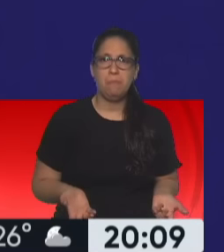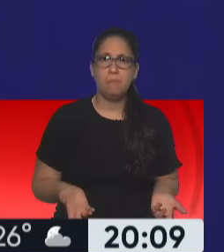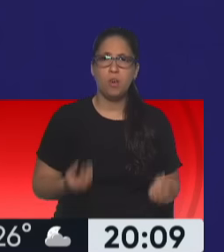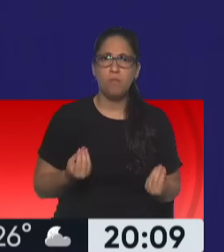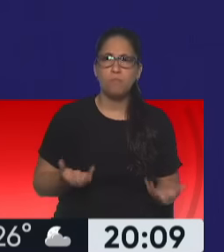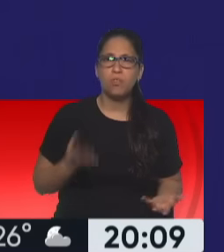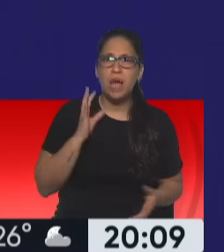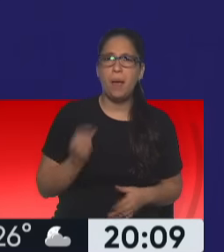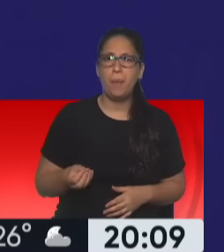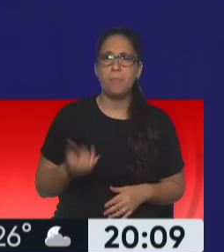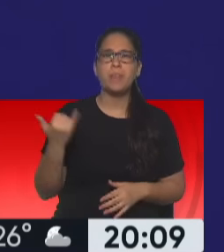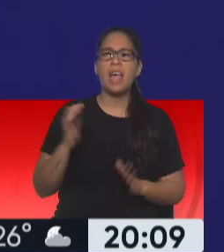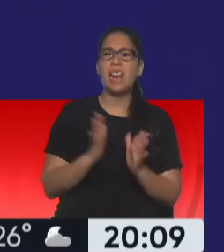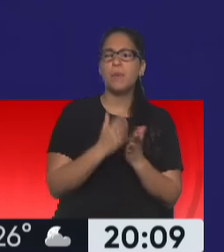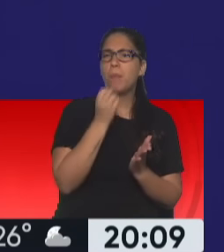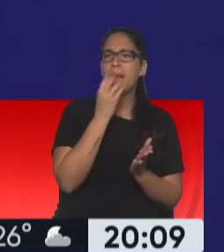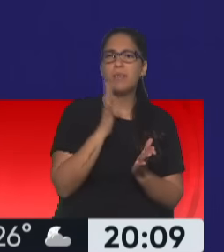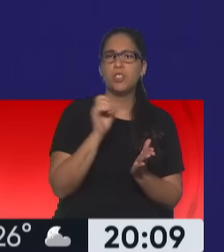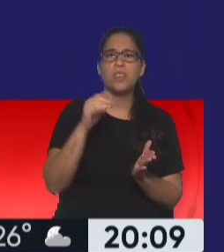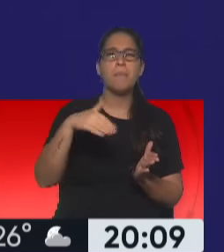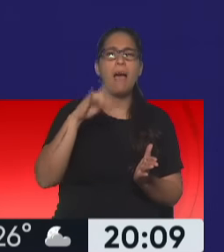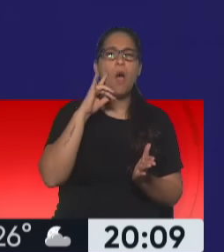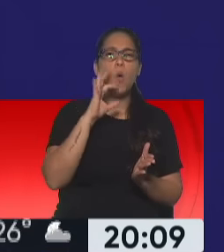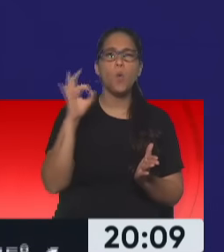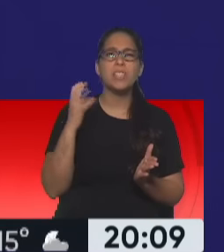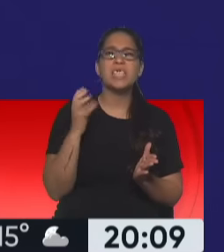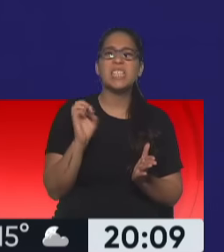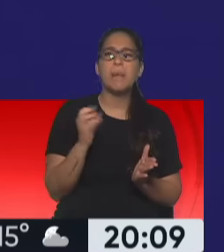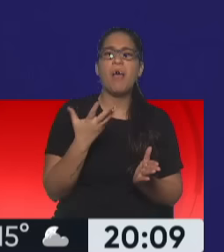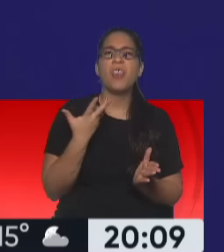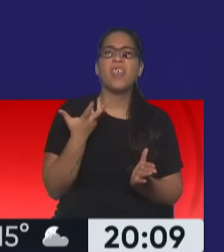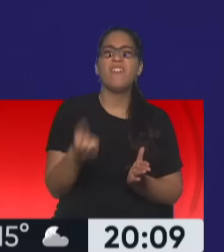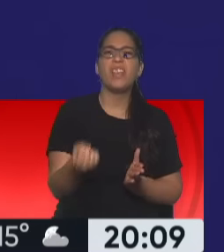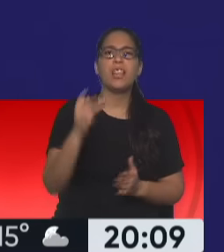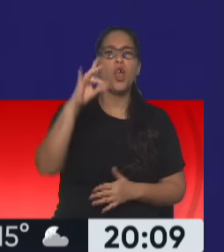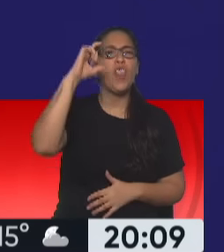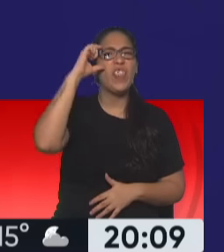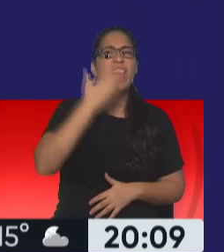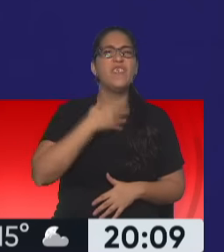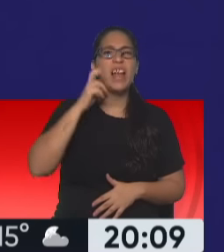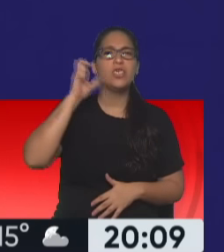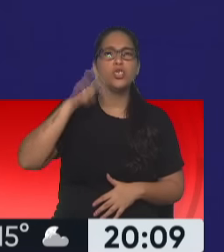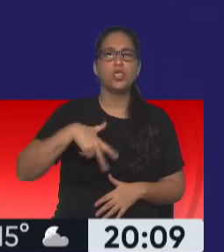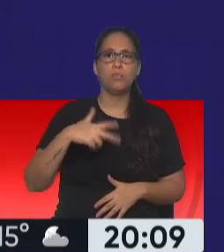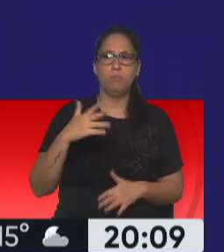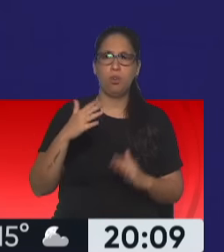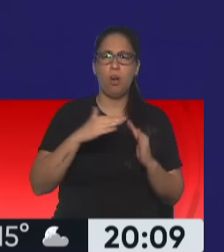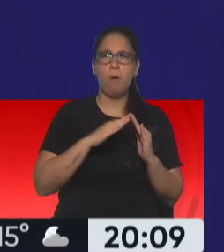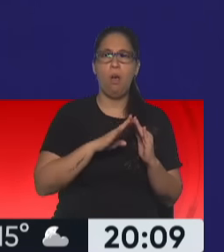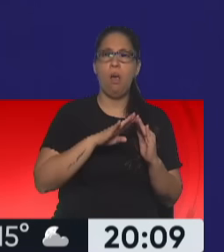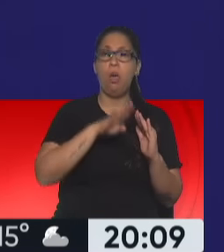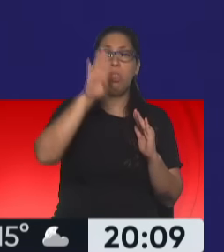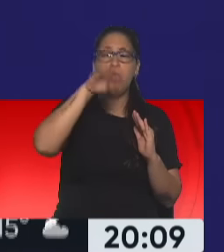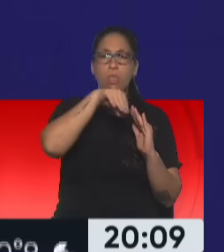si ustedes, hay un libro maravilloso de Philippe Magus que se llama Defendiendo la deflación. Una de las cosas que muestra es que